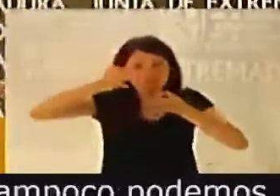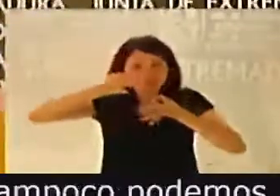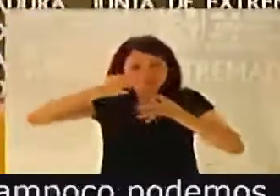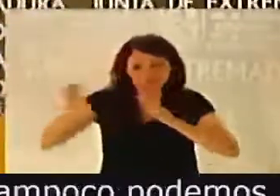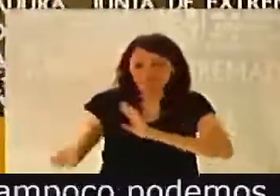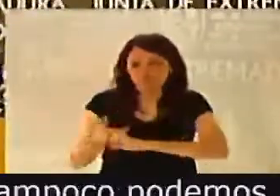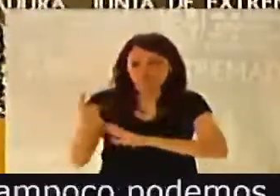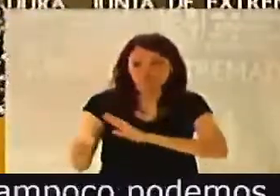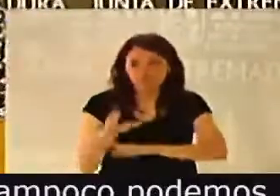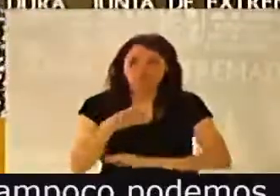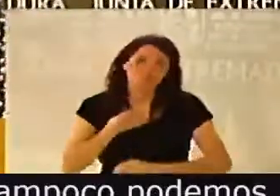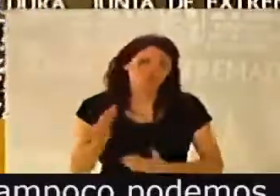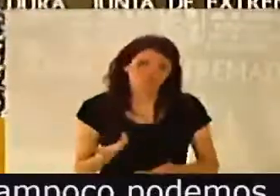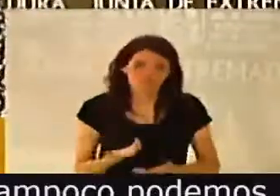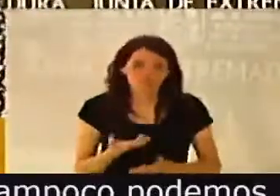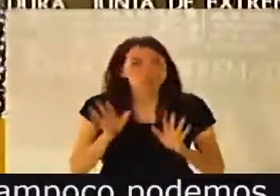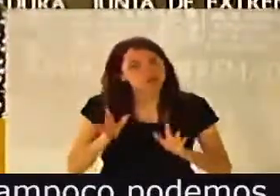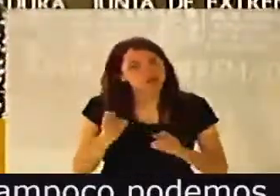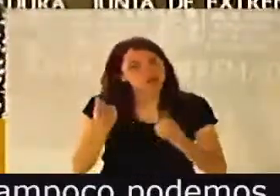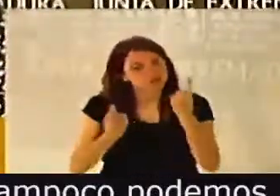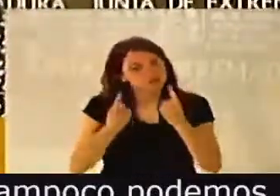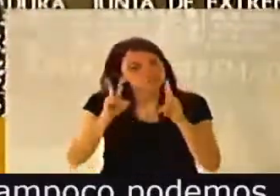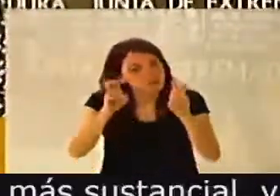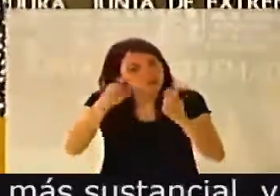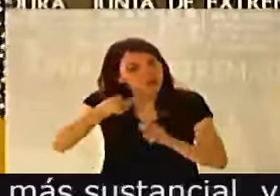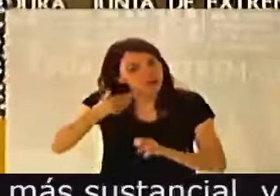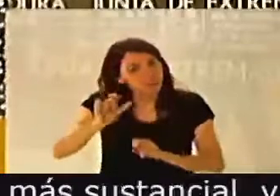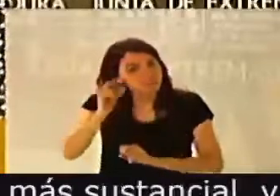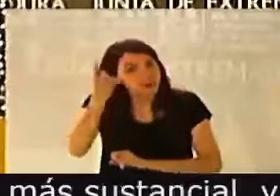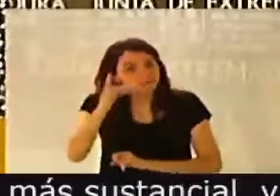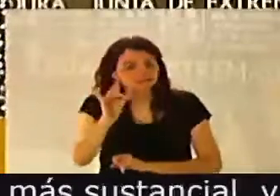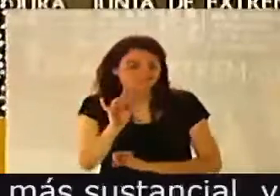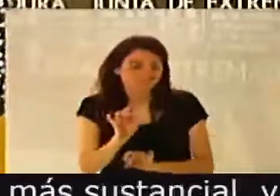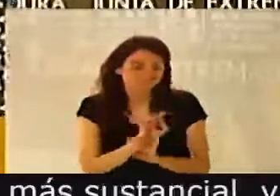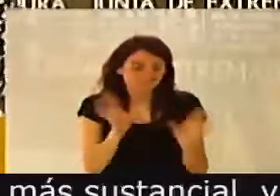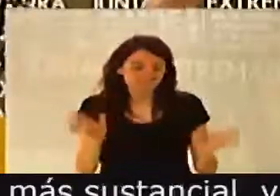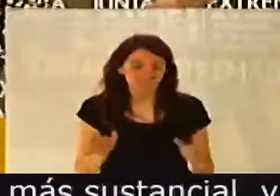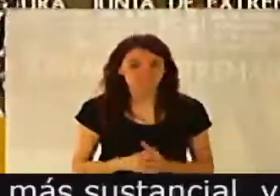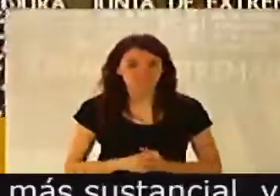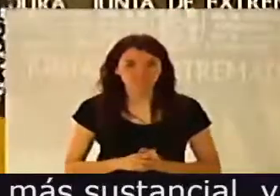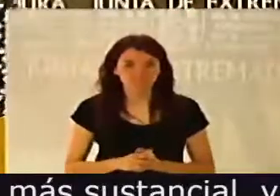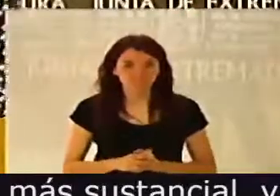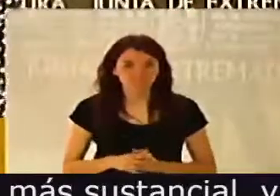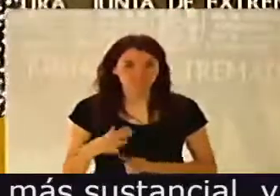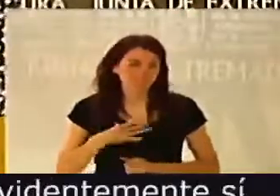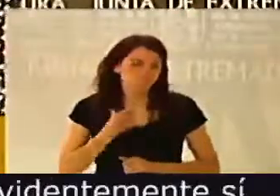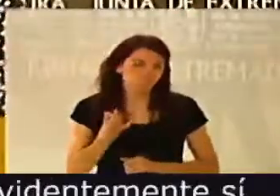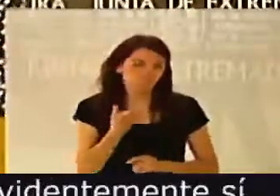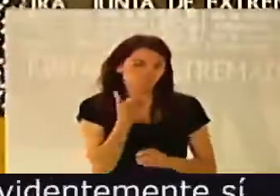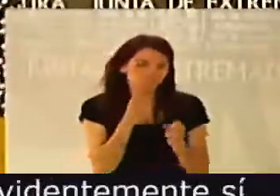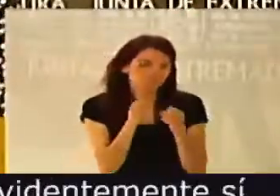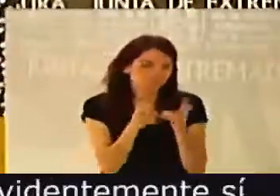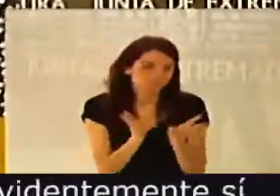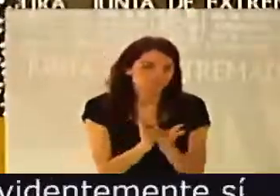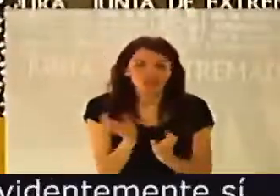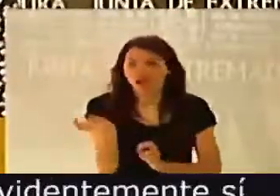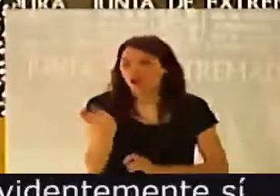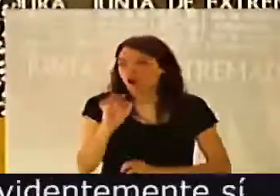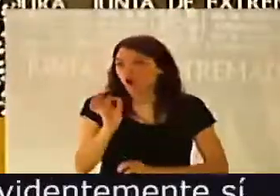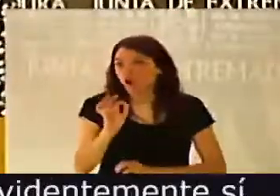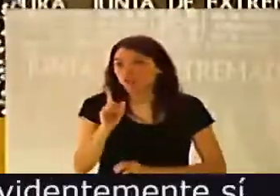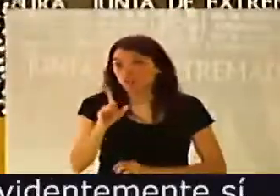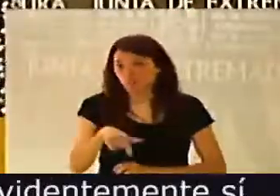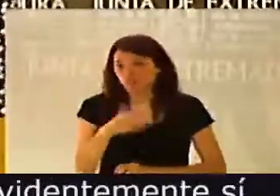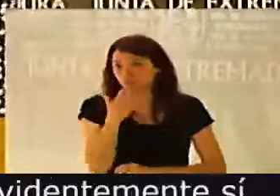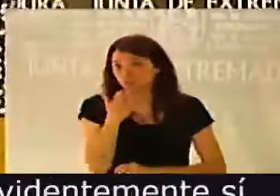lo más sustancial y, sobre todo, de aquello que haya que autorizar, evidentemente sí, ¿no? Puede ser el ejemplo de las piscinas y puede ser este otro